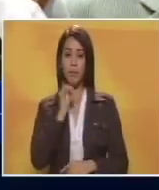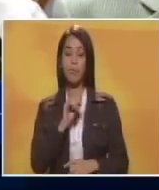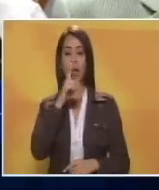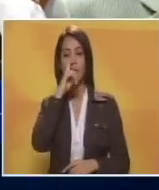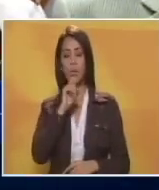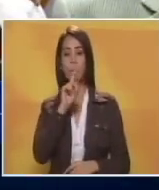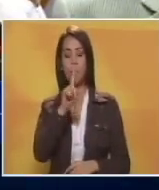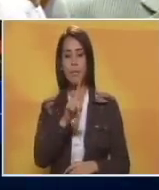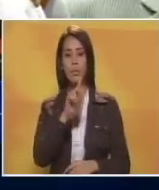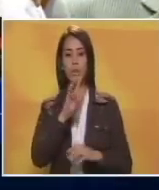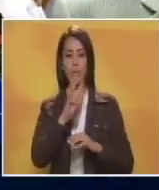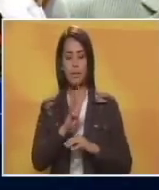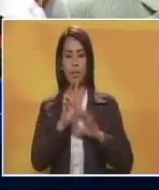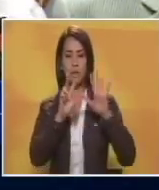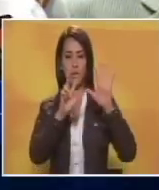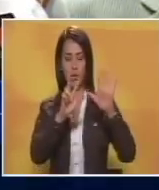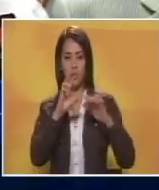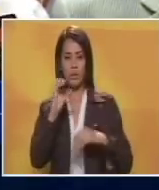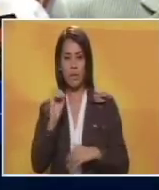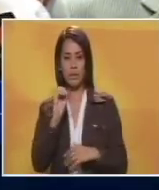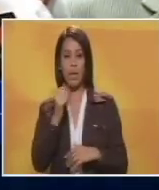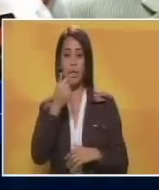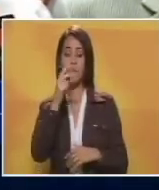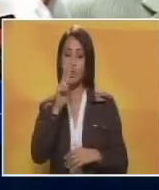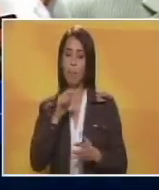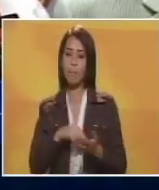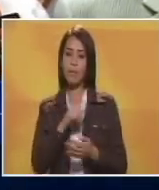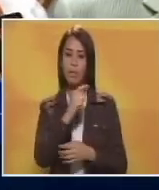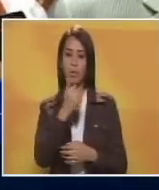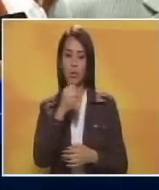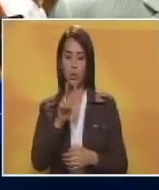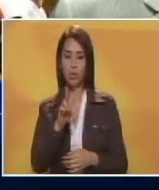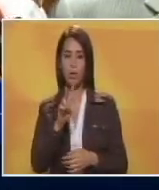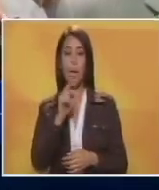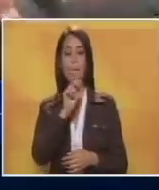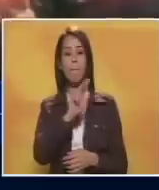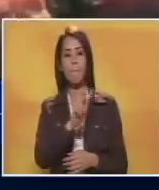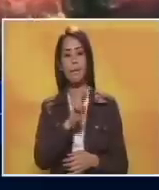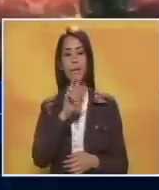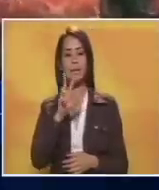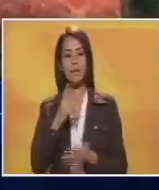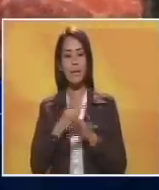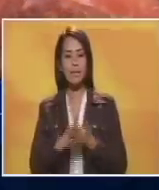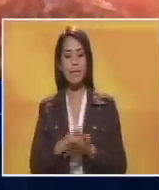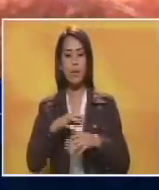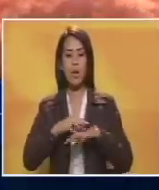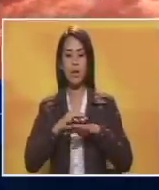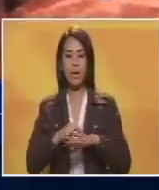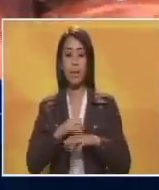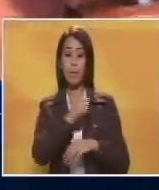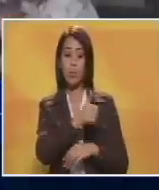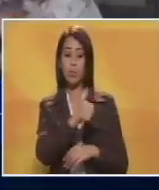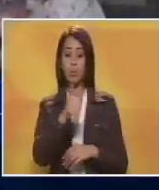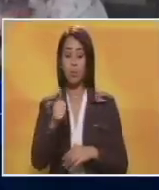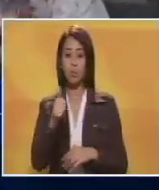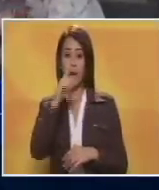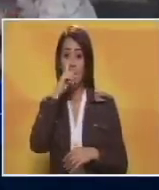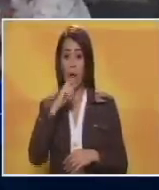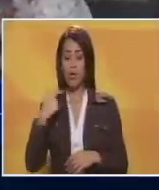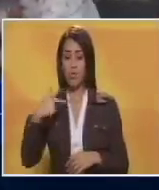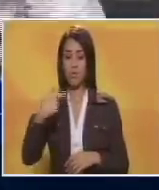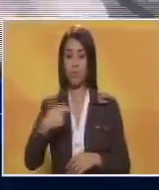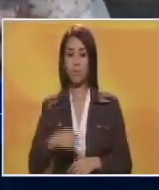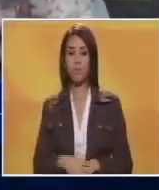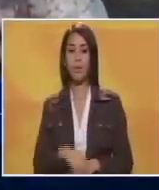años 1980 y 2012, la ingesta era de 23 kilos de carne por habitante al año.